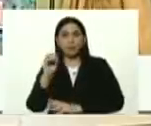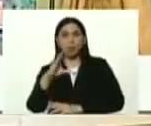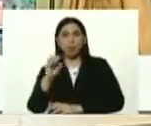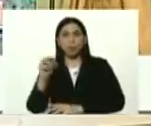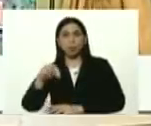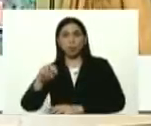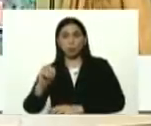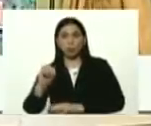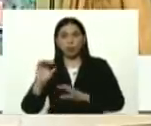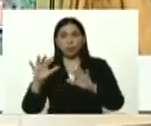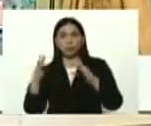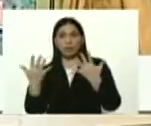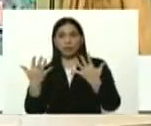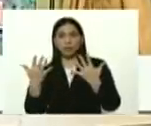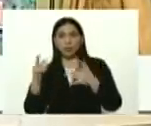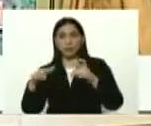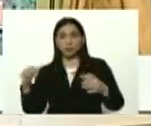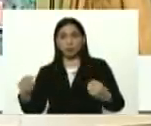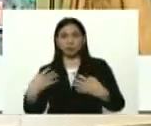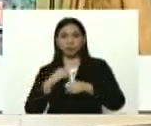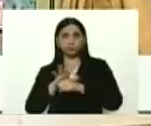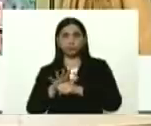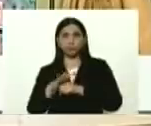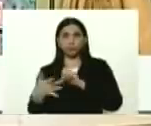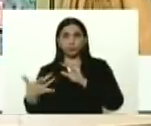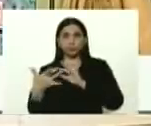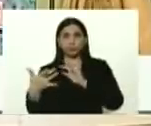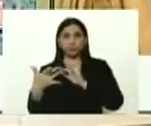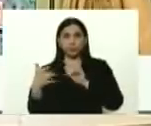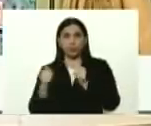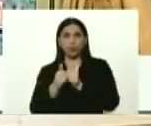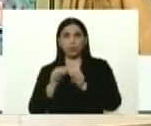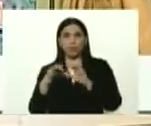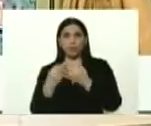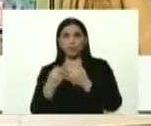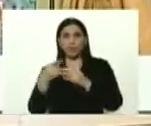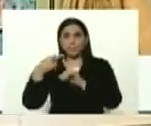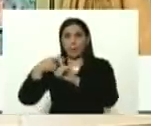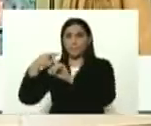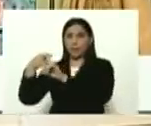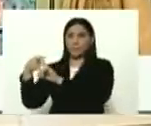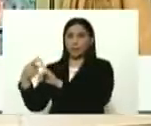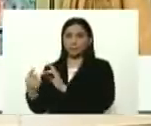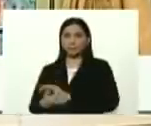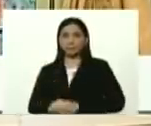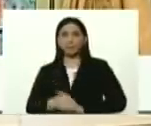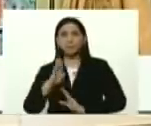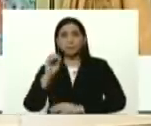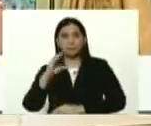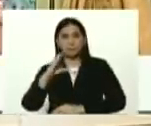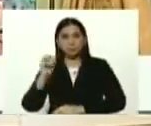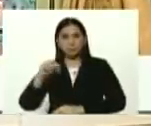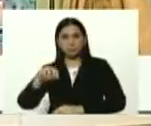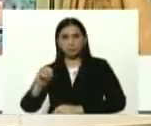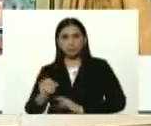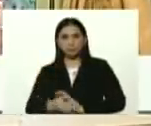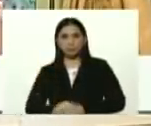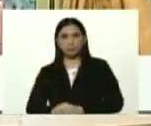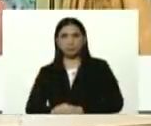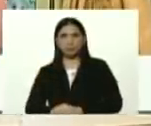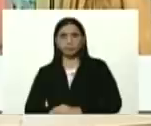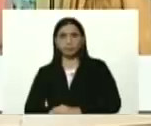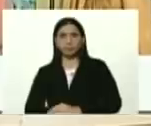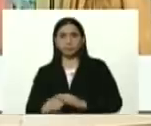es el décimo caso de estos relacionados con familiares con casos positivos, en Boconó,